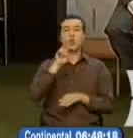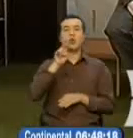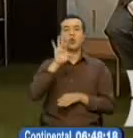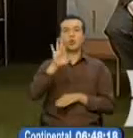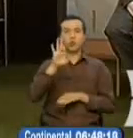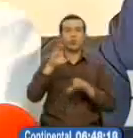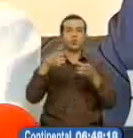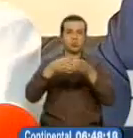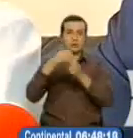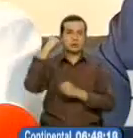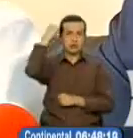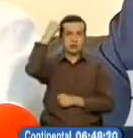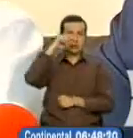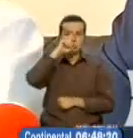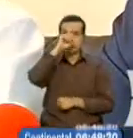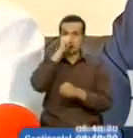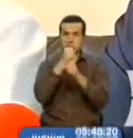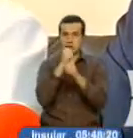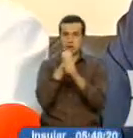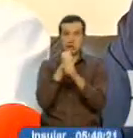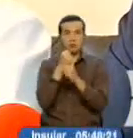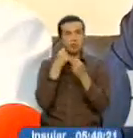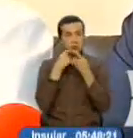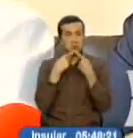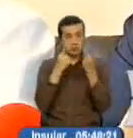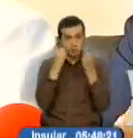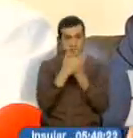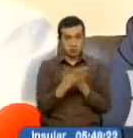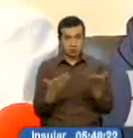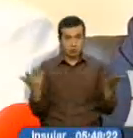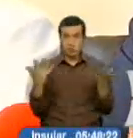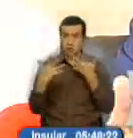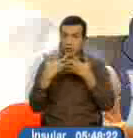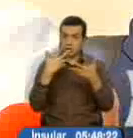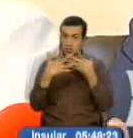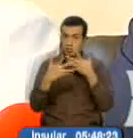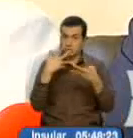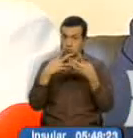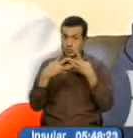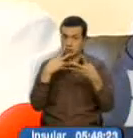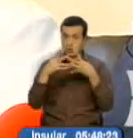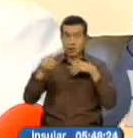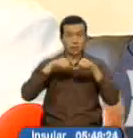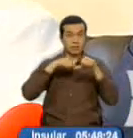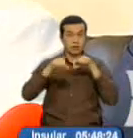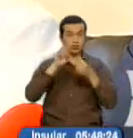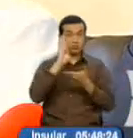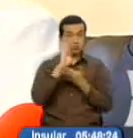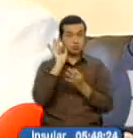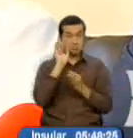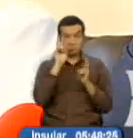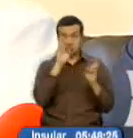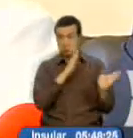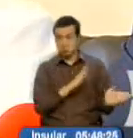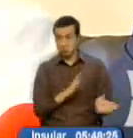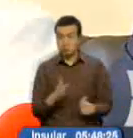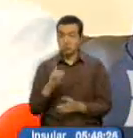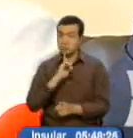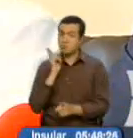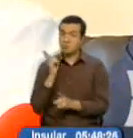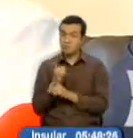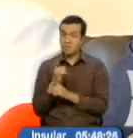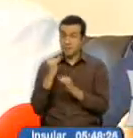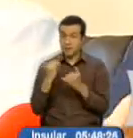de Trabajadores. Nosotros creemos de que más bien la transparencia con la que la administración del IES ha manejado este tema ha permitido de